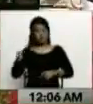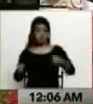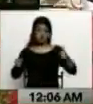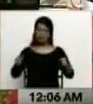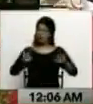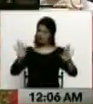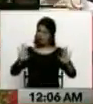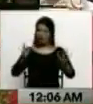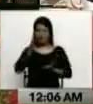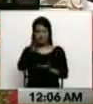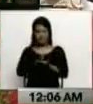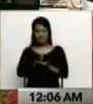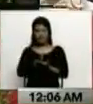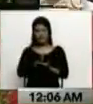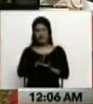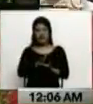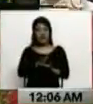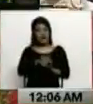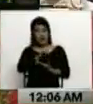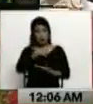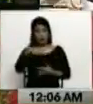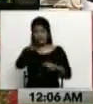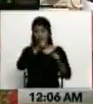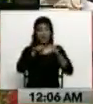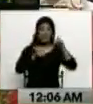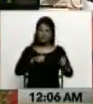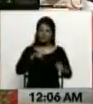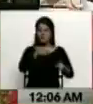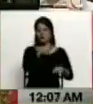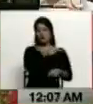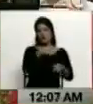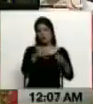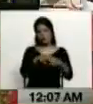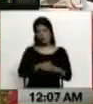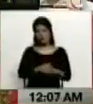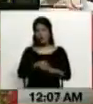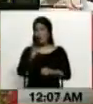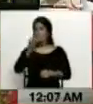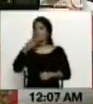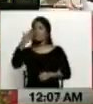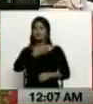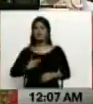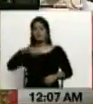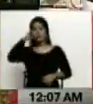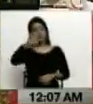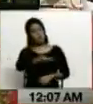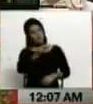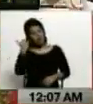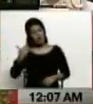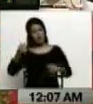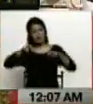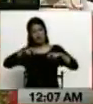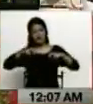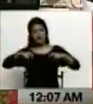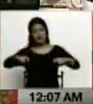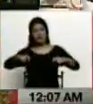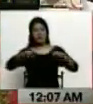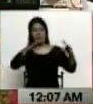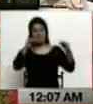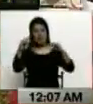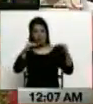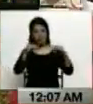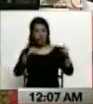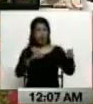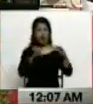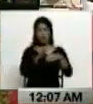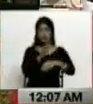y lado ignorando de qué lado estuvo estuvo siempre la intolerancia o cuando el presidente maduro convoca por enésima vez al diálogo